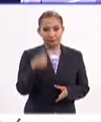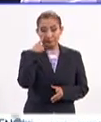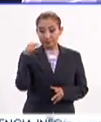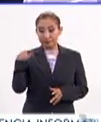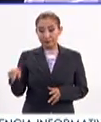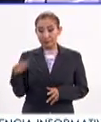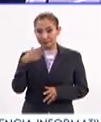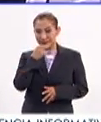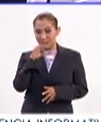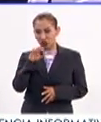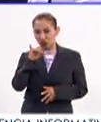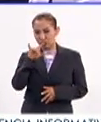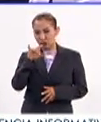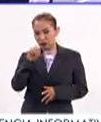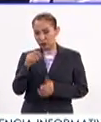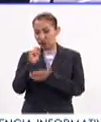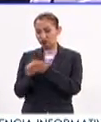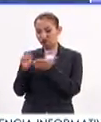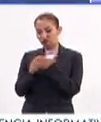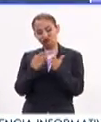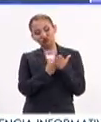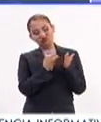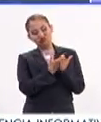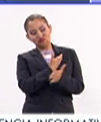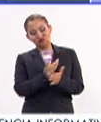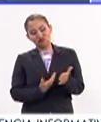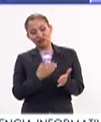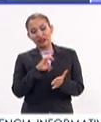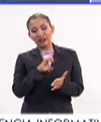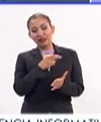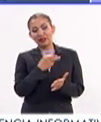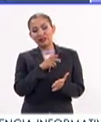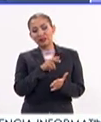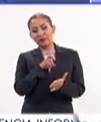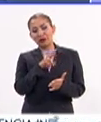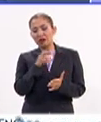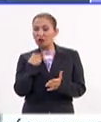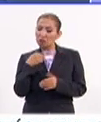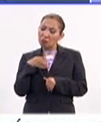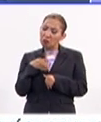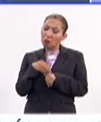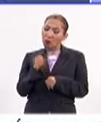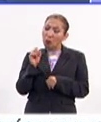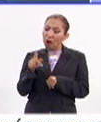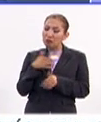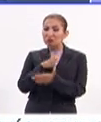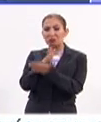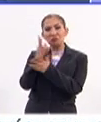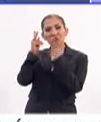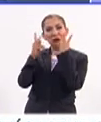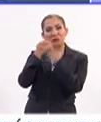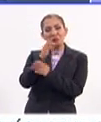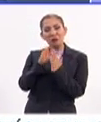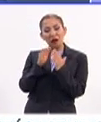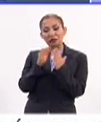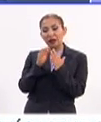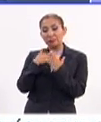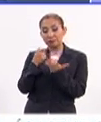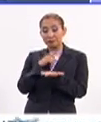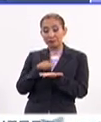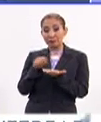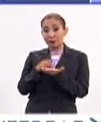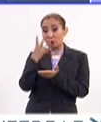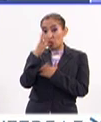Escribe artículos que fueron muy críticos de Echeverría, pero Echeverría los aceptaba, lo iba a visitar a su casa y escribe